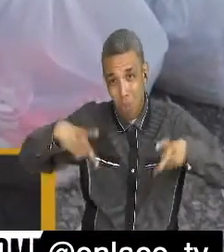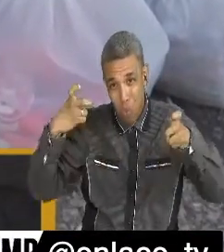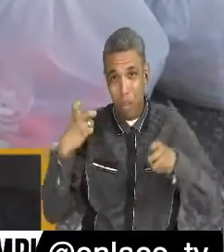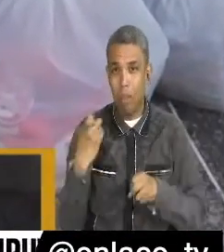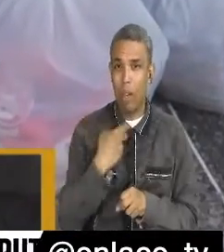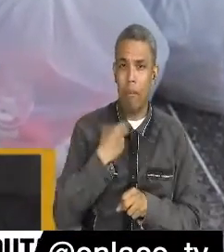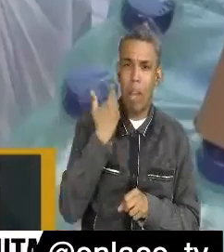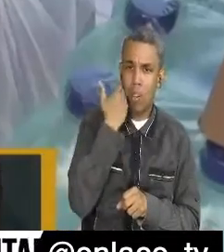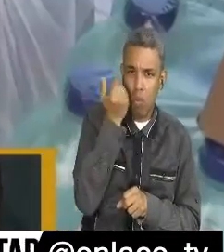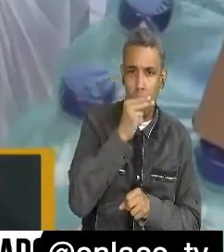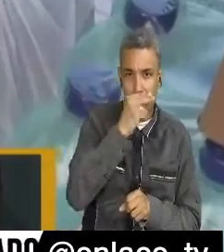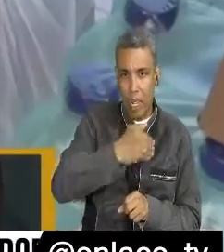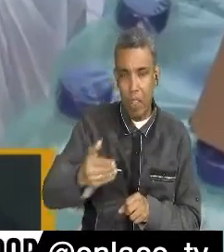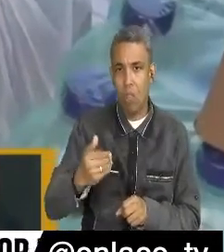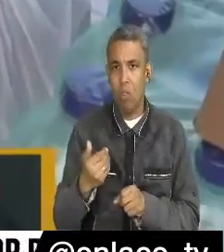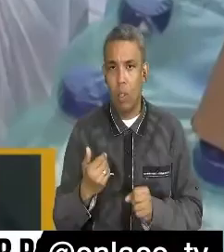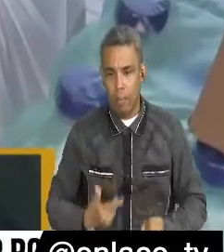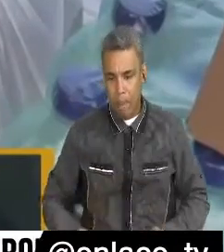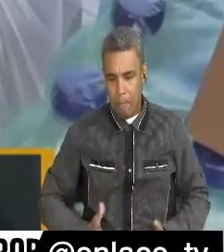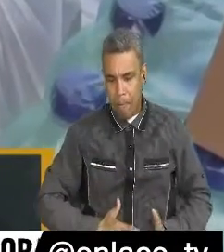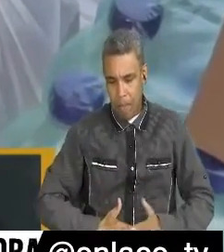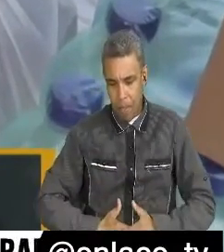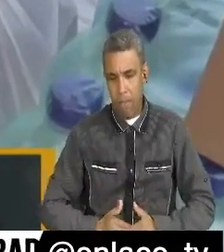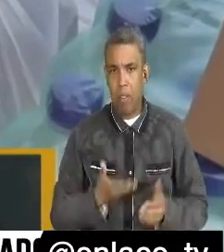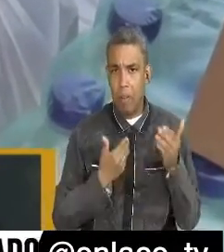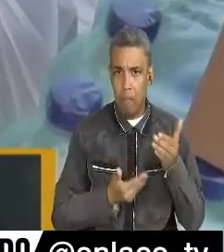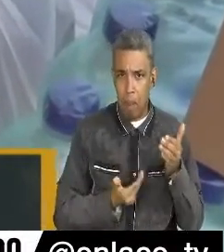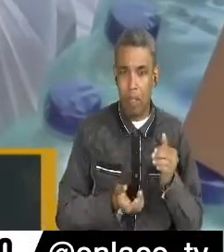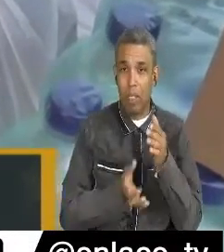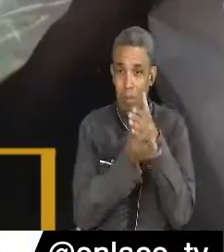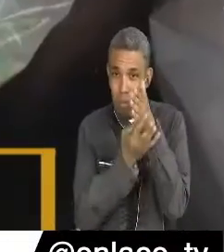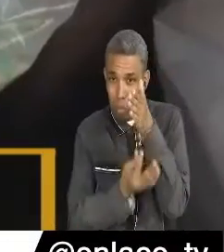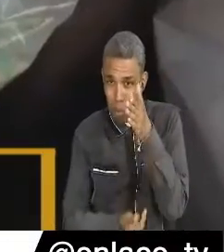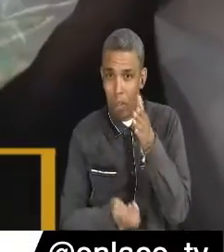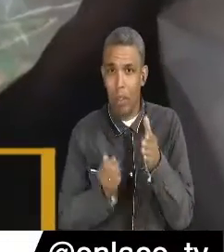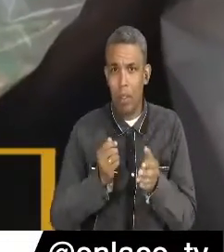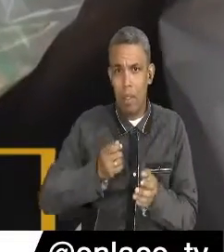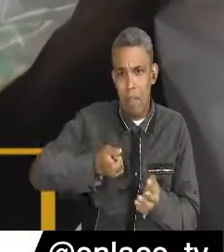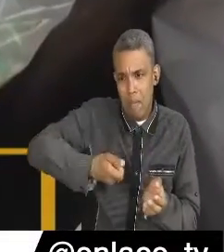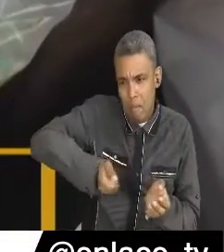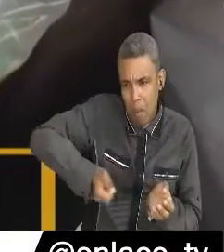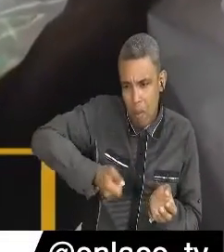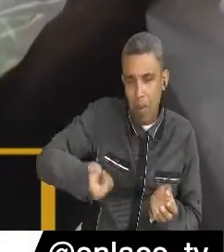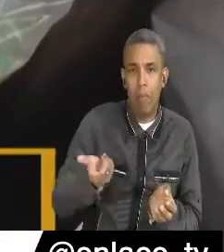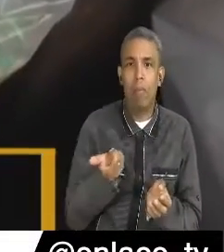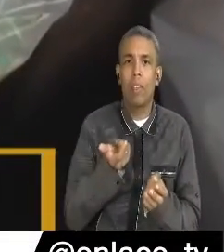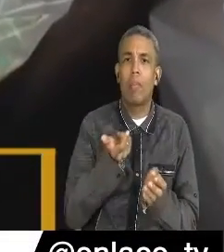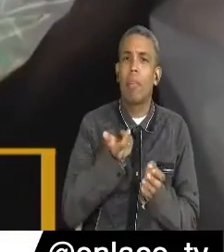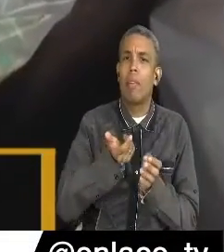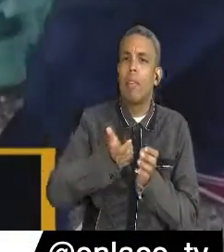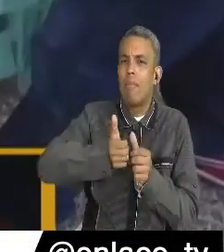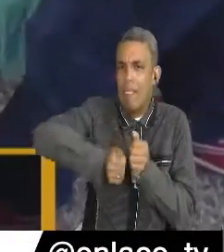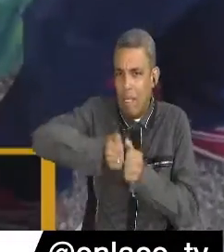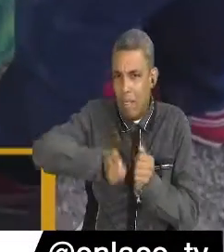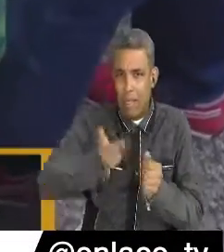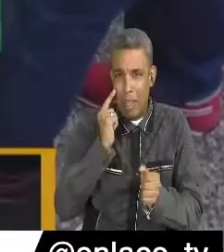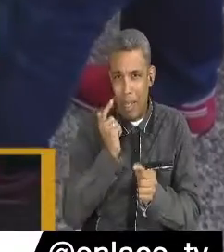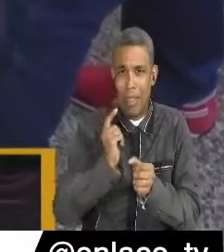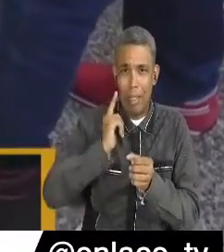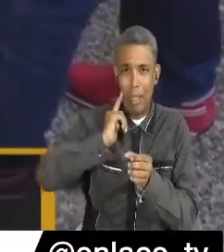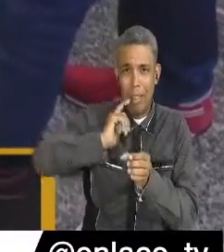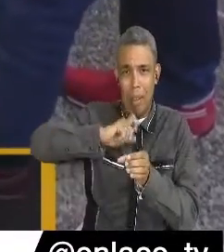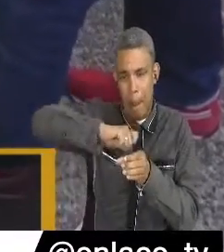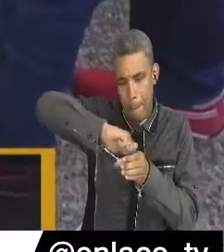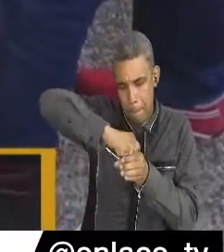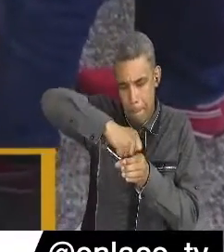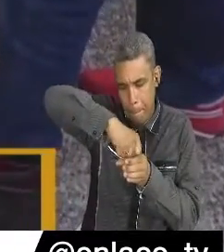pañales, comida, tenga en cuenta, aceite, granos, panela y enlatados. Asimismo, el gobierno advirtió